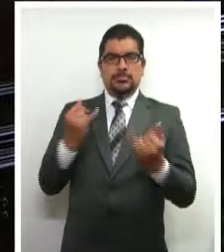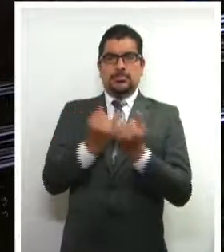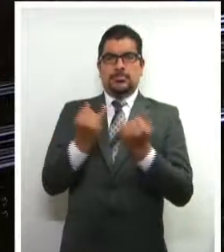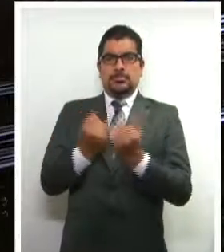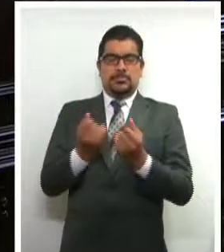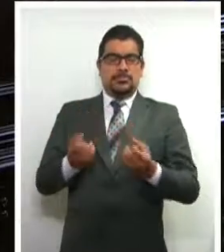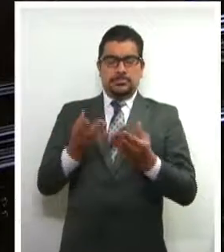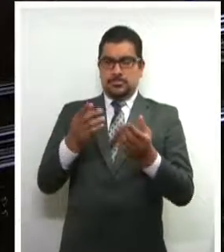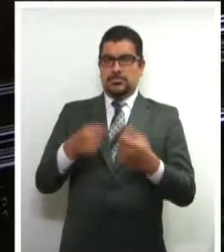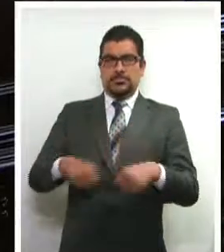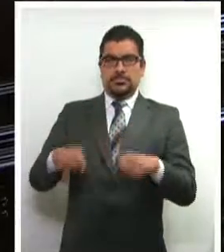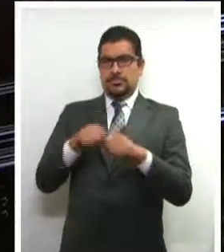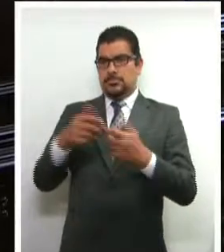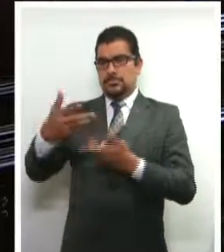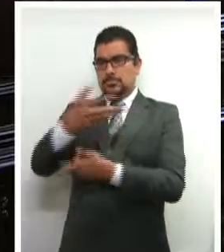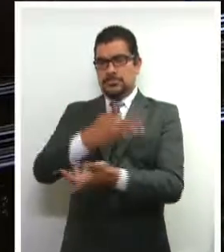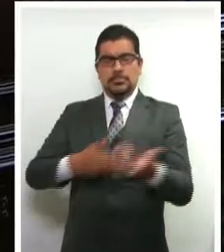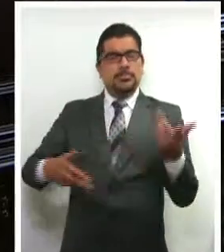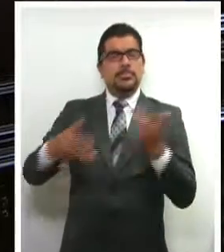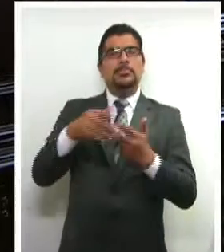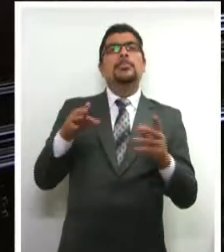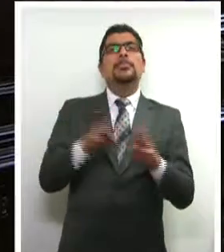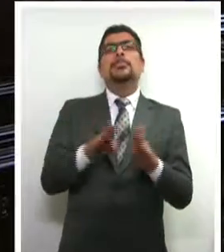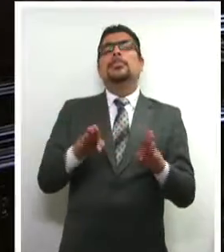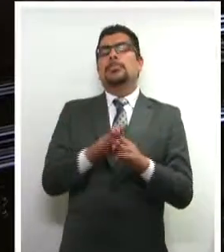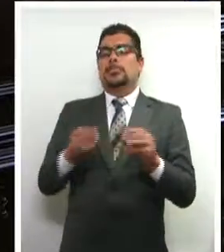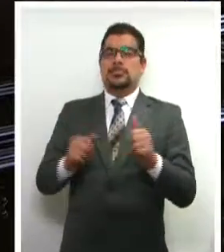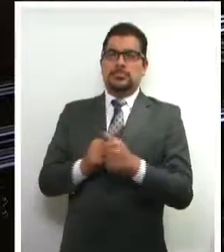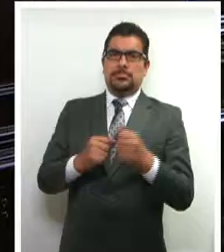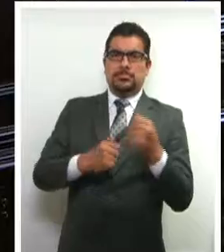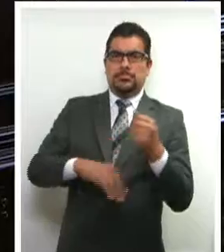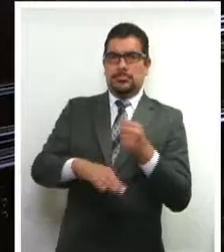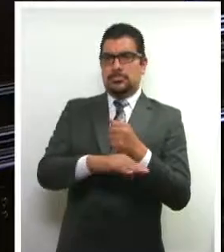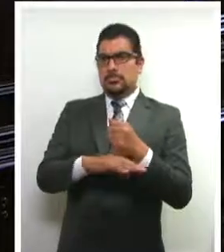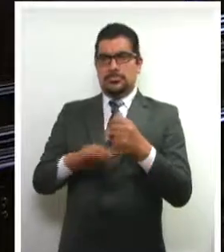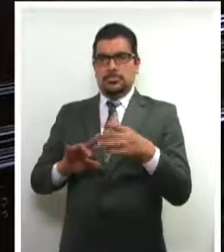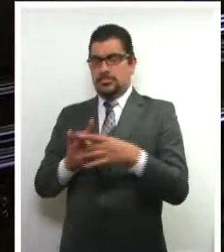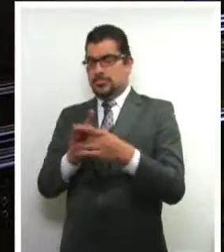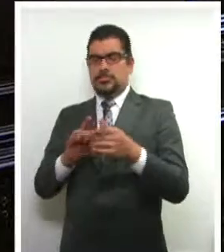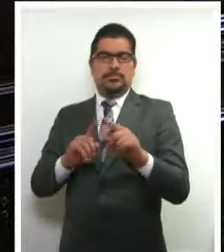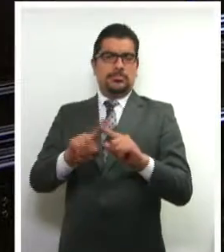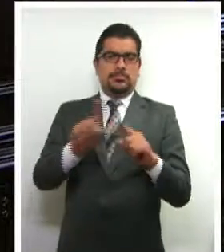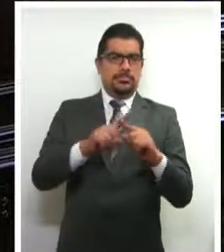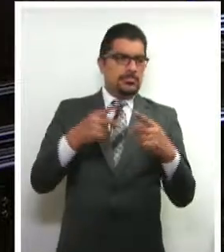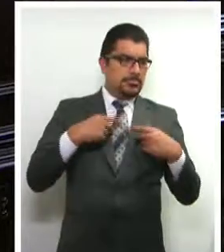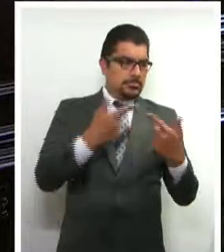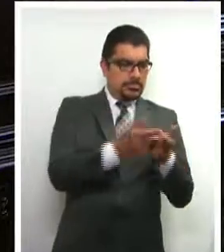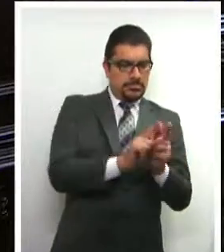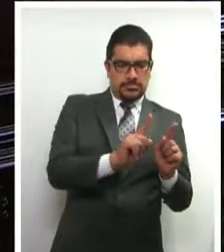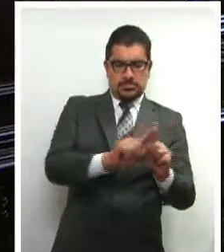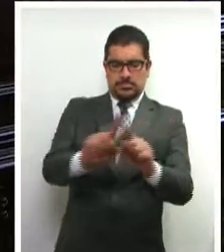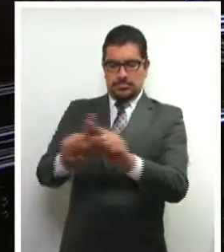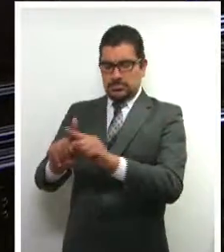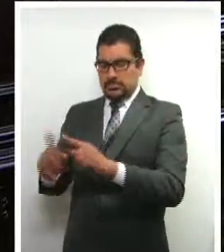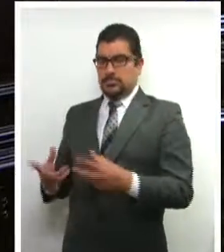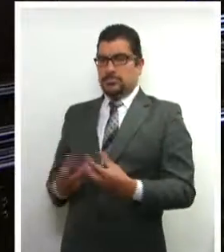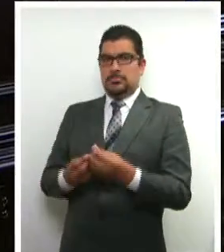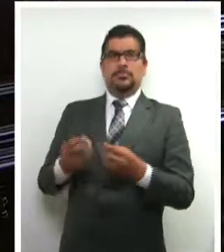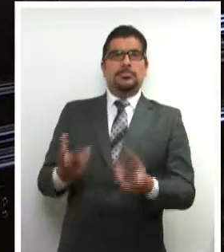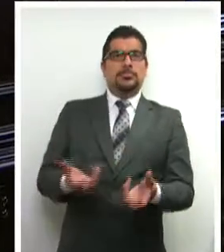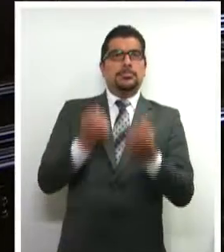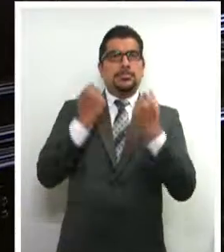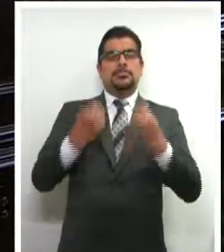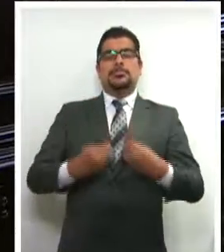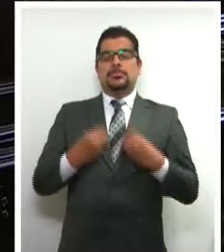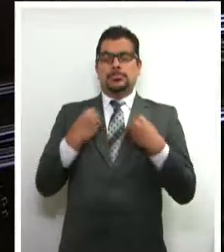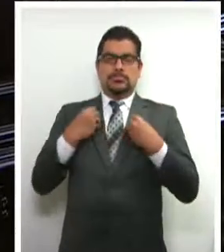su acción e interacción social con base en la vida de los miembros de esas pequeñas comunidades para resolver